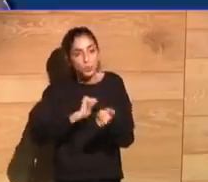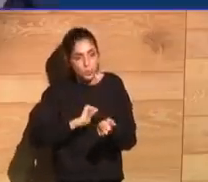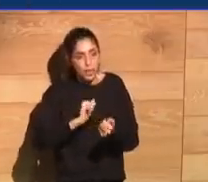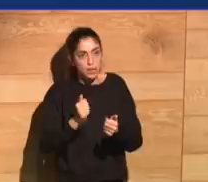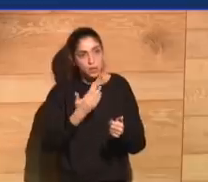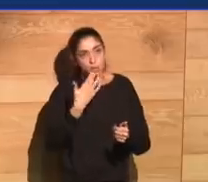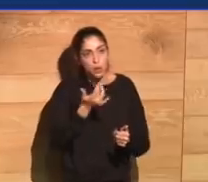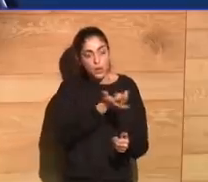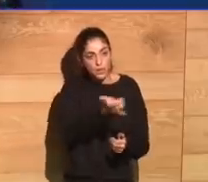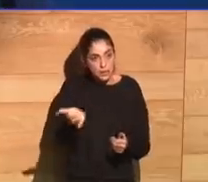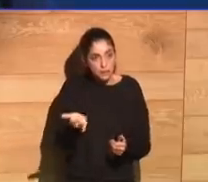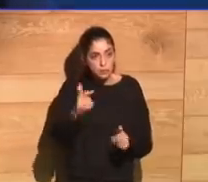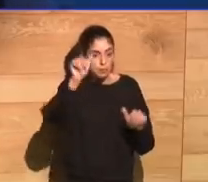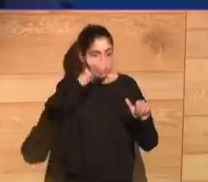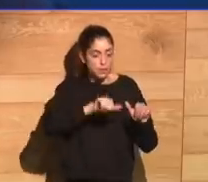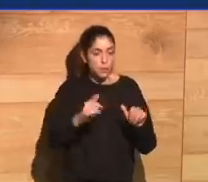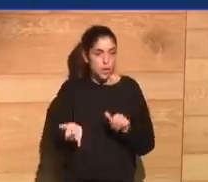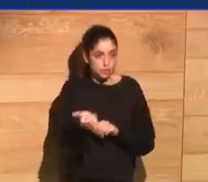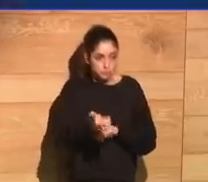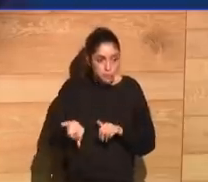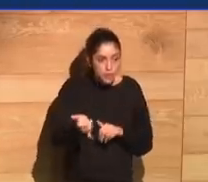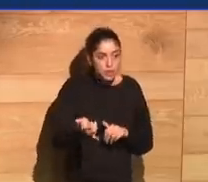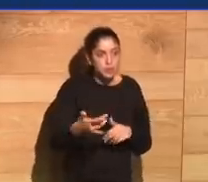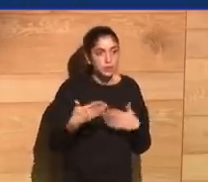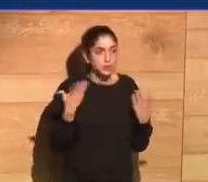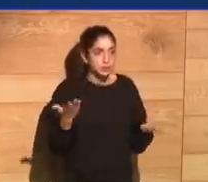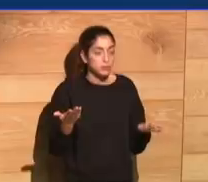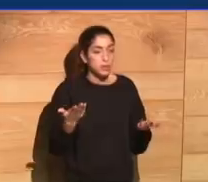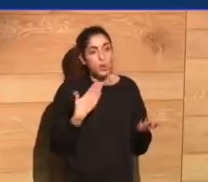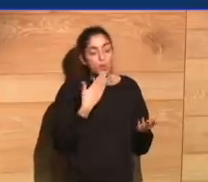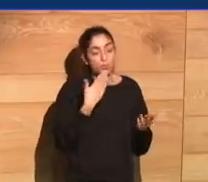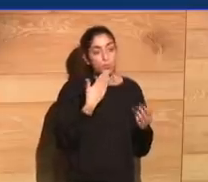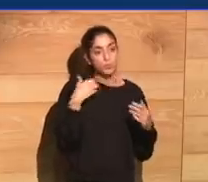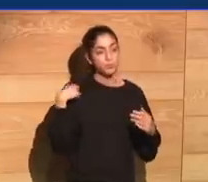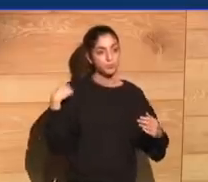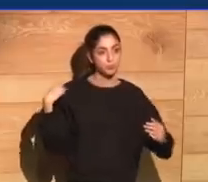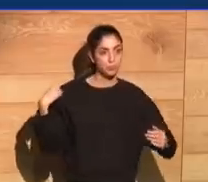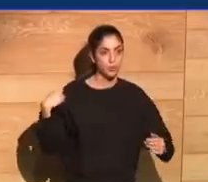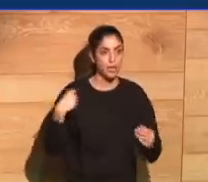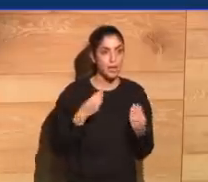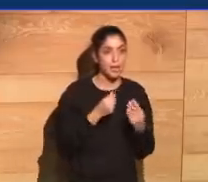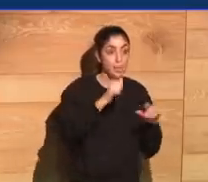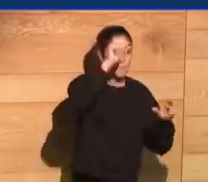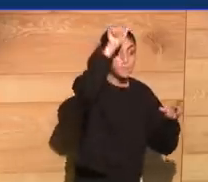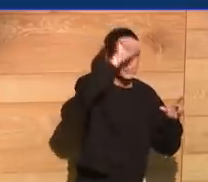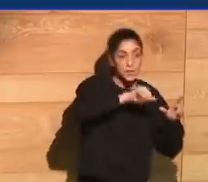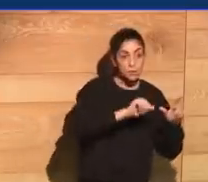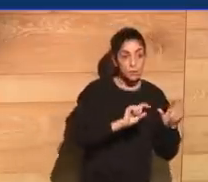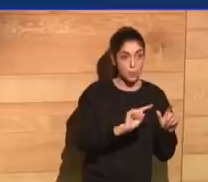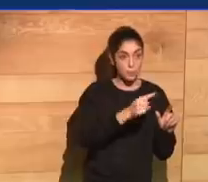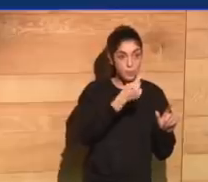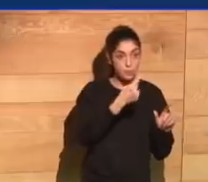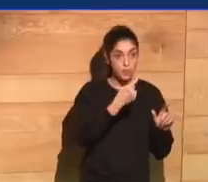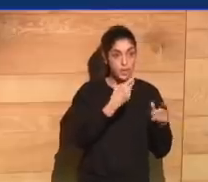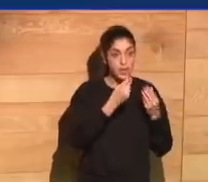Spider-Man, copiada de manera ya canónica para contar cómo es una primera película sobre un superhéroe, y